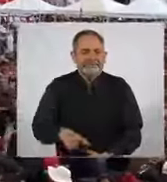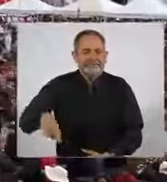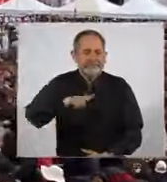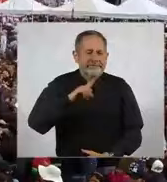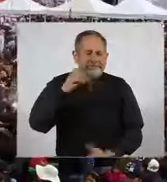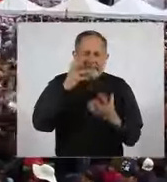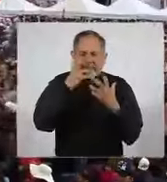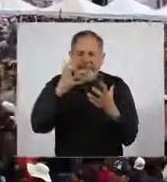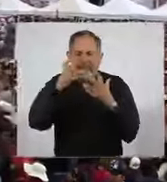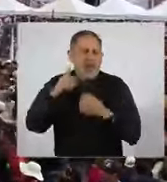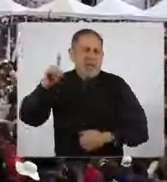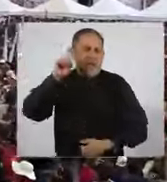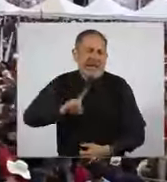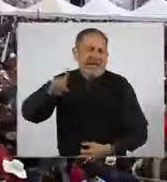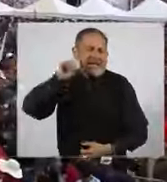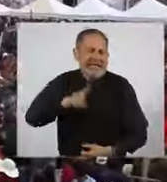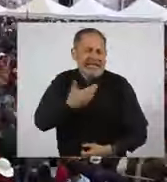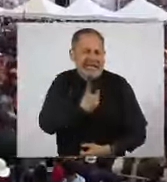¡Presidenta!